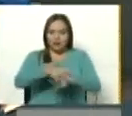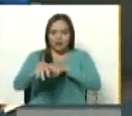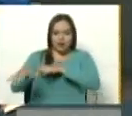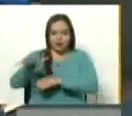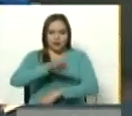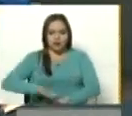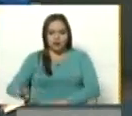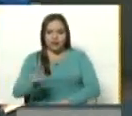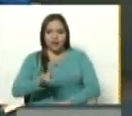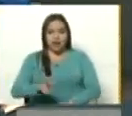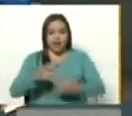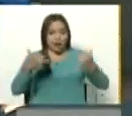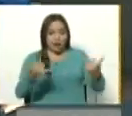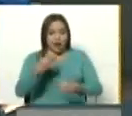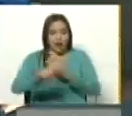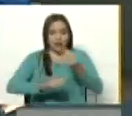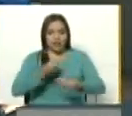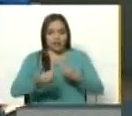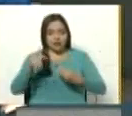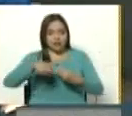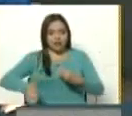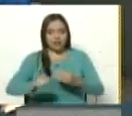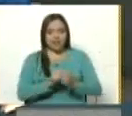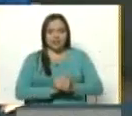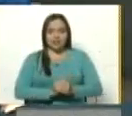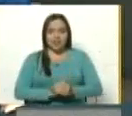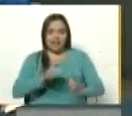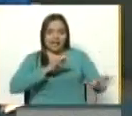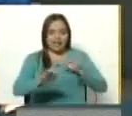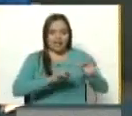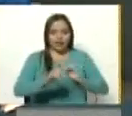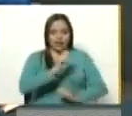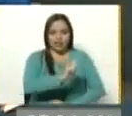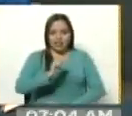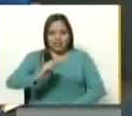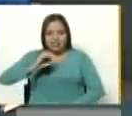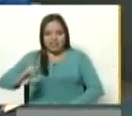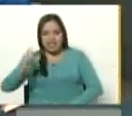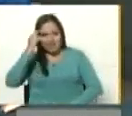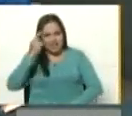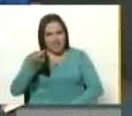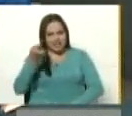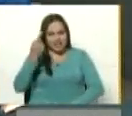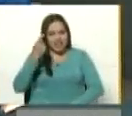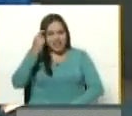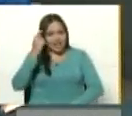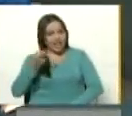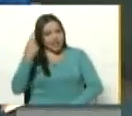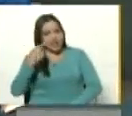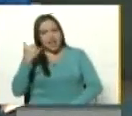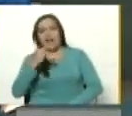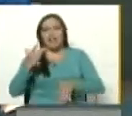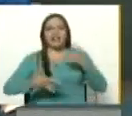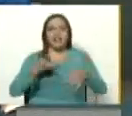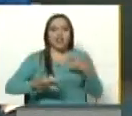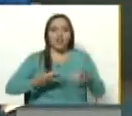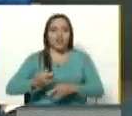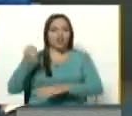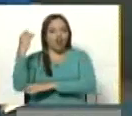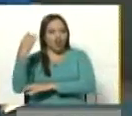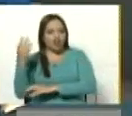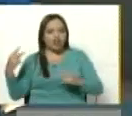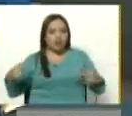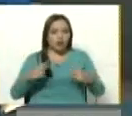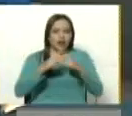Además, hoy transmitiendo para ustedes el Teatro Teresa Carreño. El día de ayer se iniciaron una serie de actividades, de foros, de encuentros, un